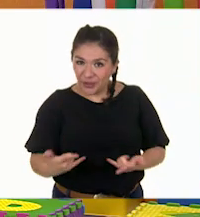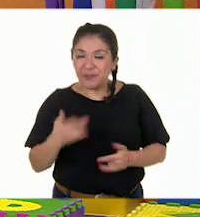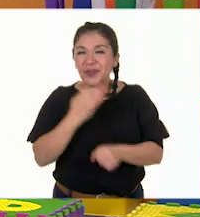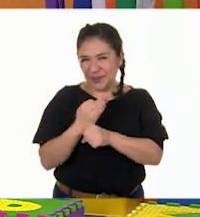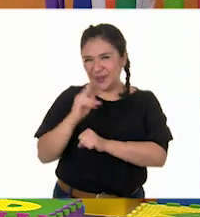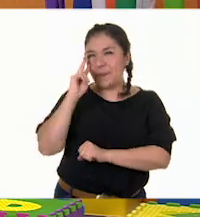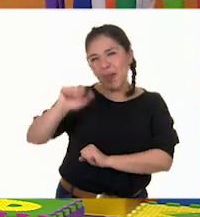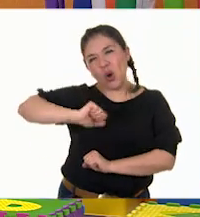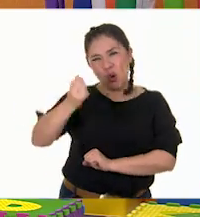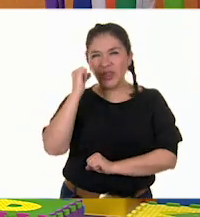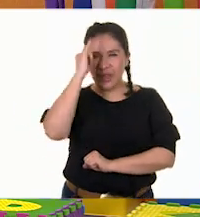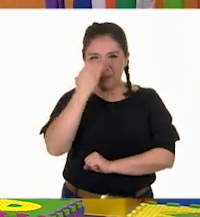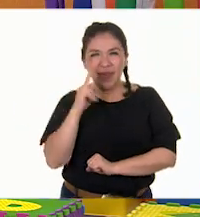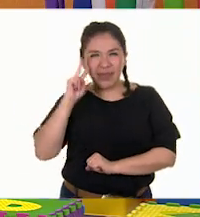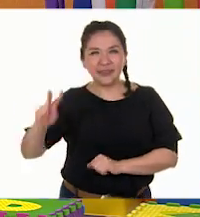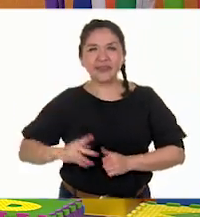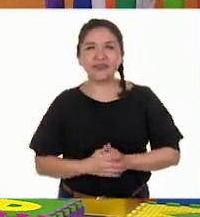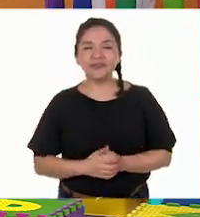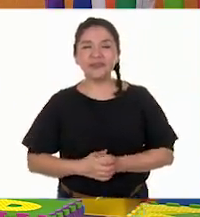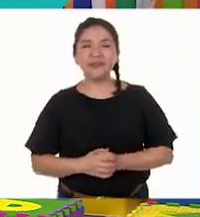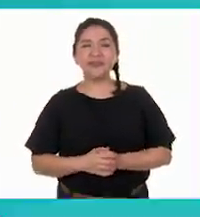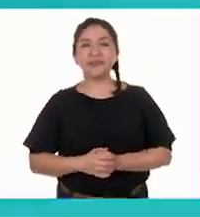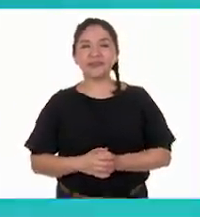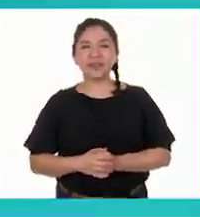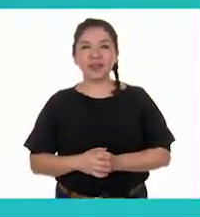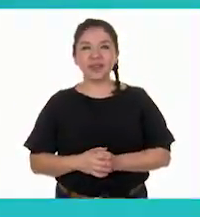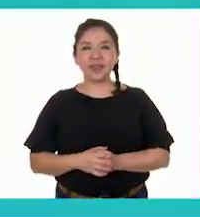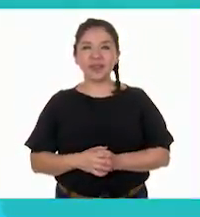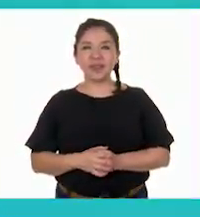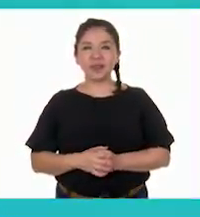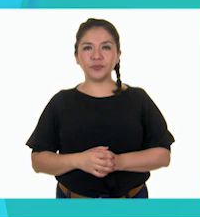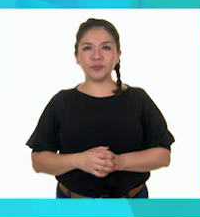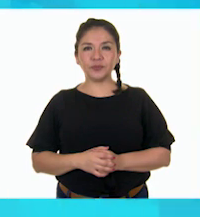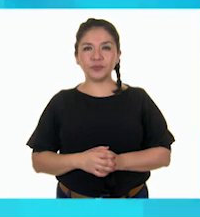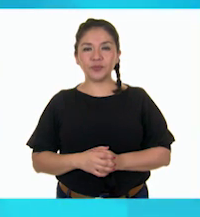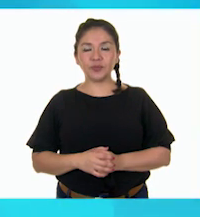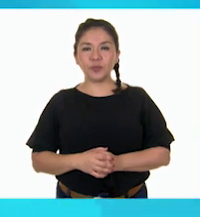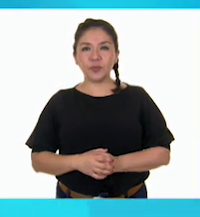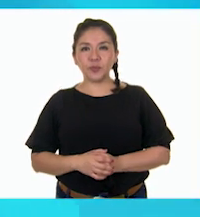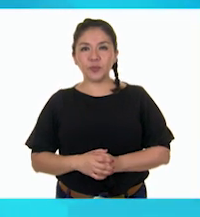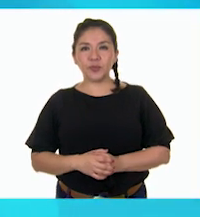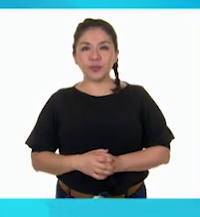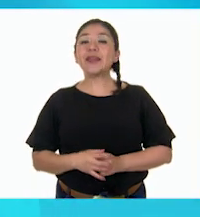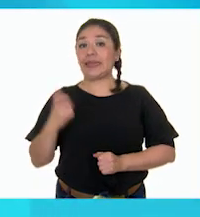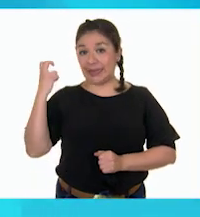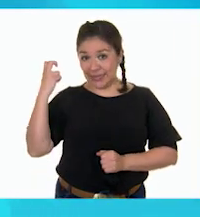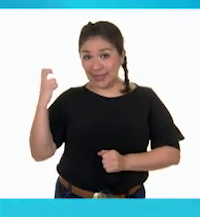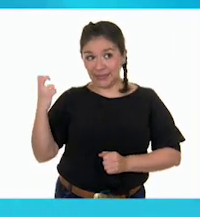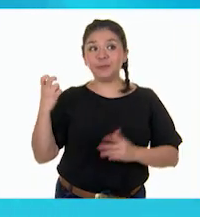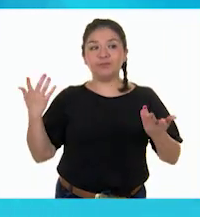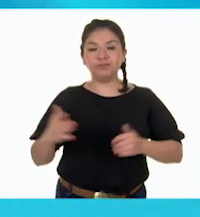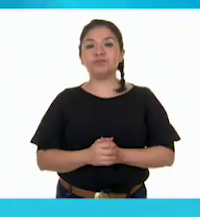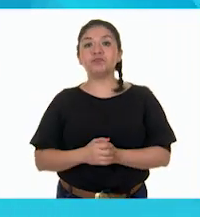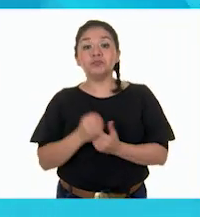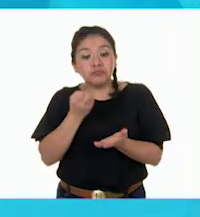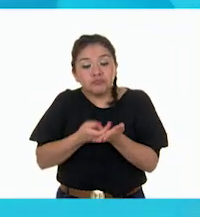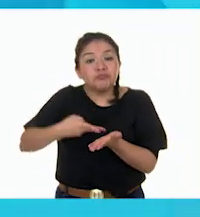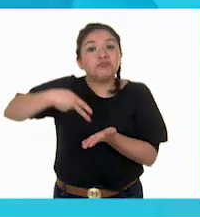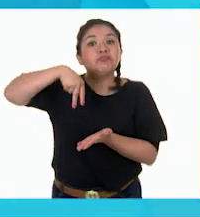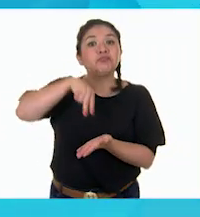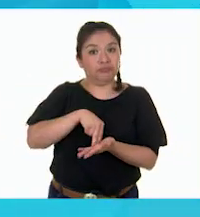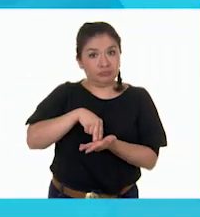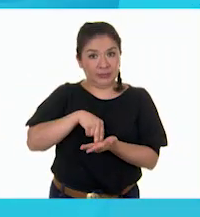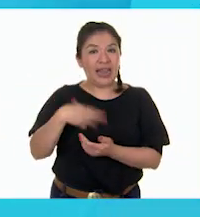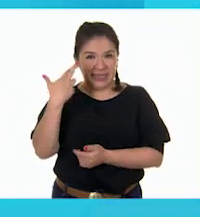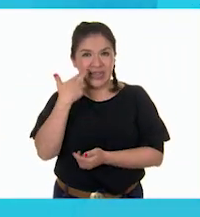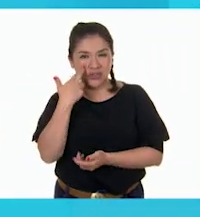a ver la siguiente imagen. Uh-huh. Ahí está, maestra. Muy bien, así que se levantó sobre las patas